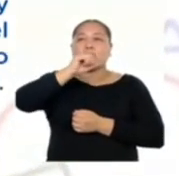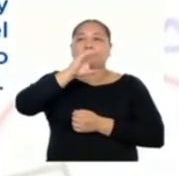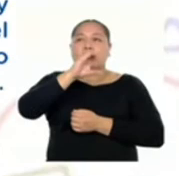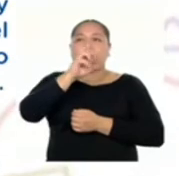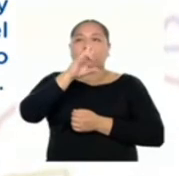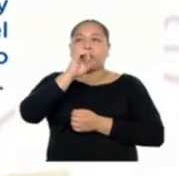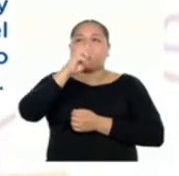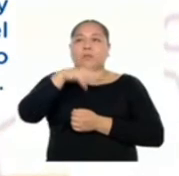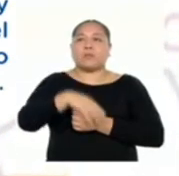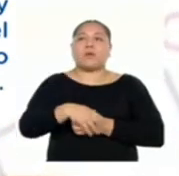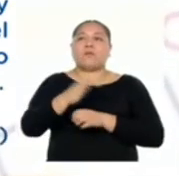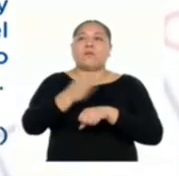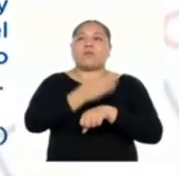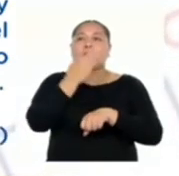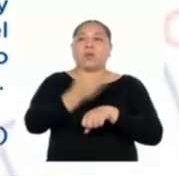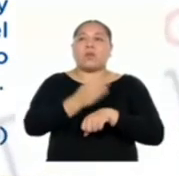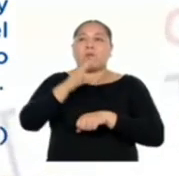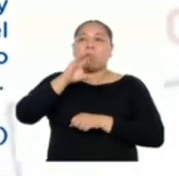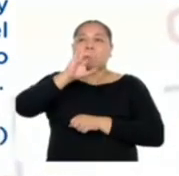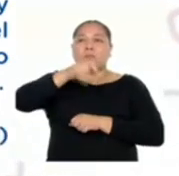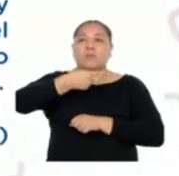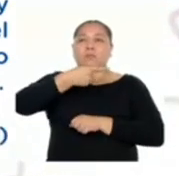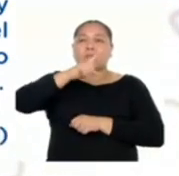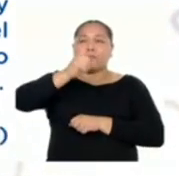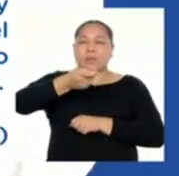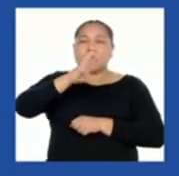Catalina María Gómez de Silva.